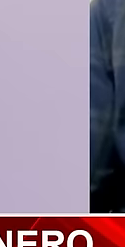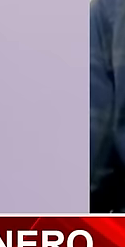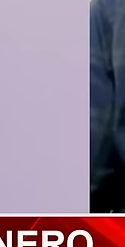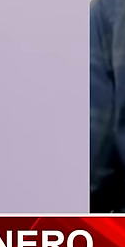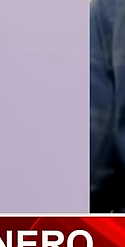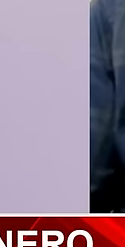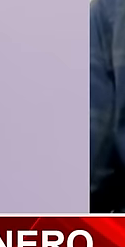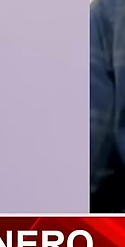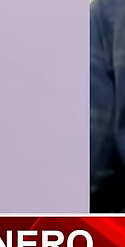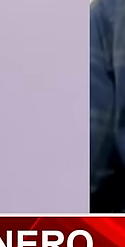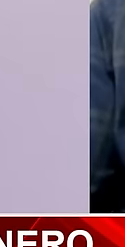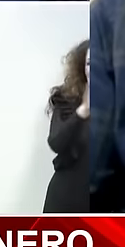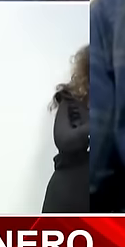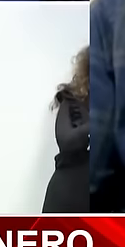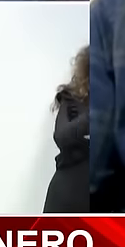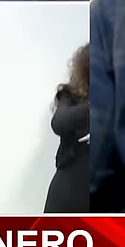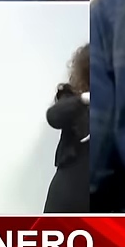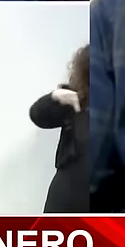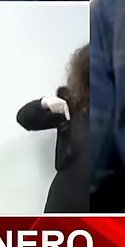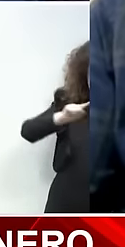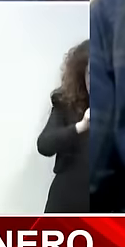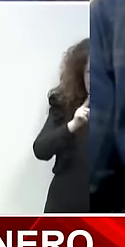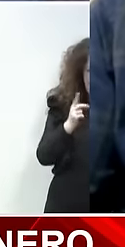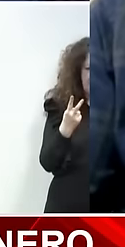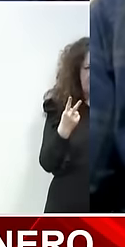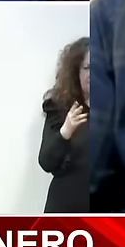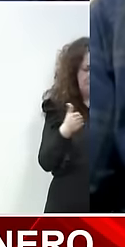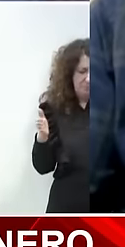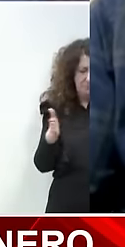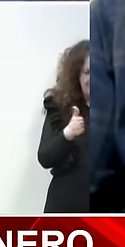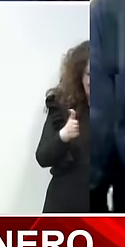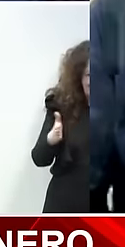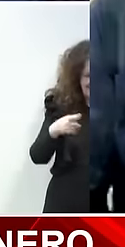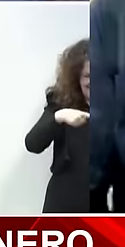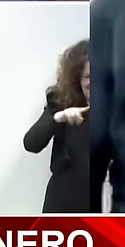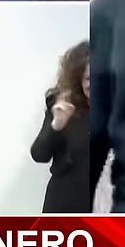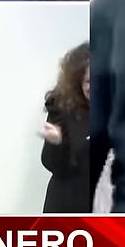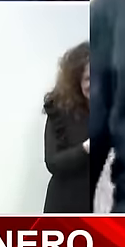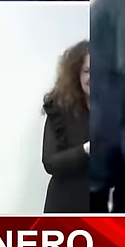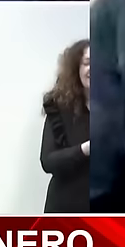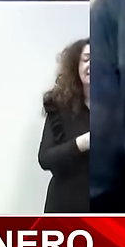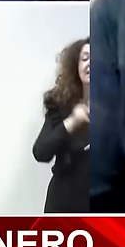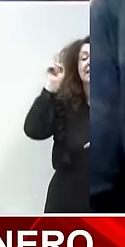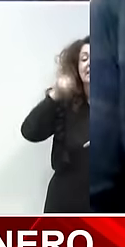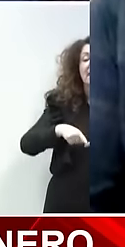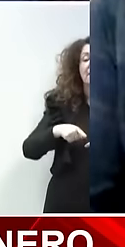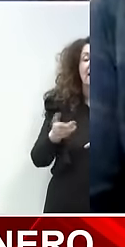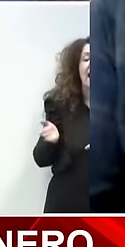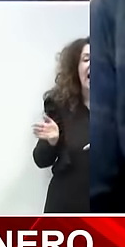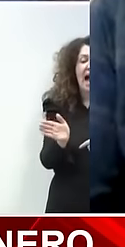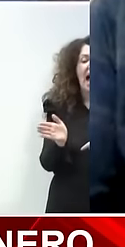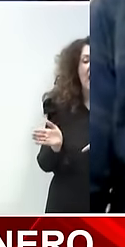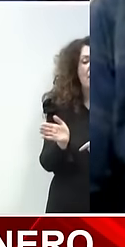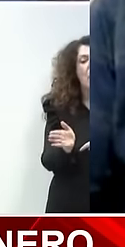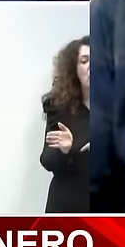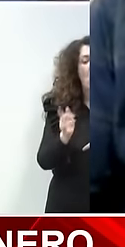sea, ya ha pasado tiempo para tener pues unos camiones, no lo sé, eso es lo que yo